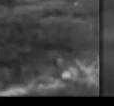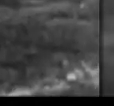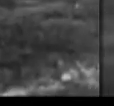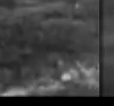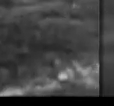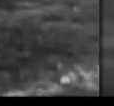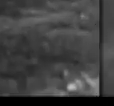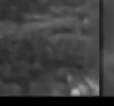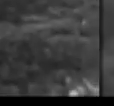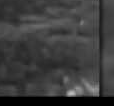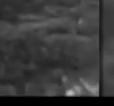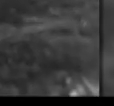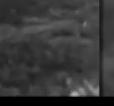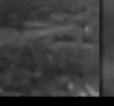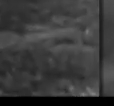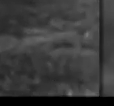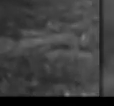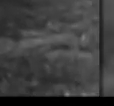uruguay